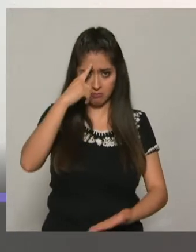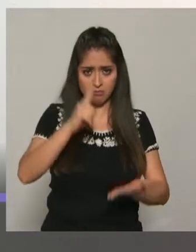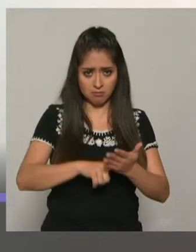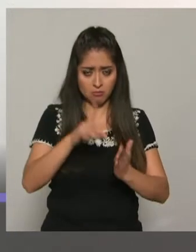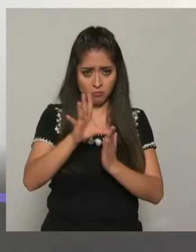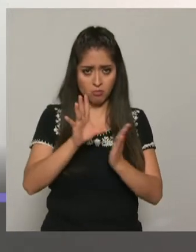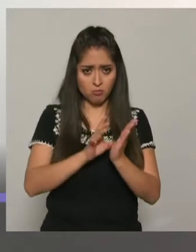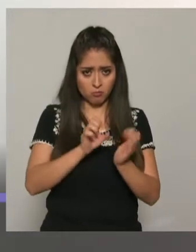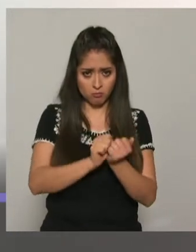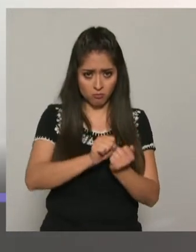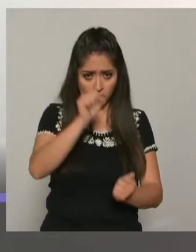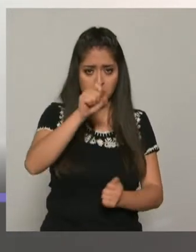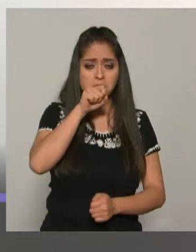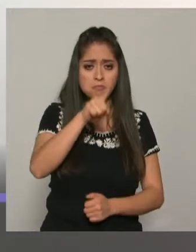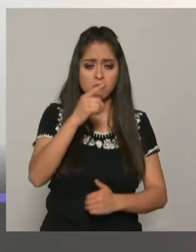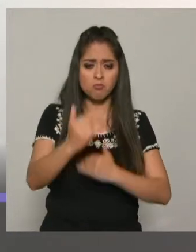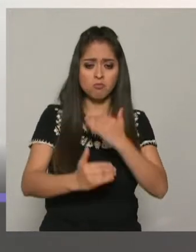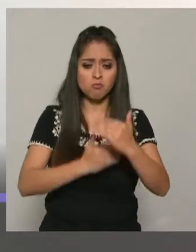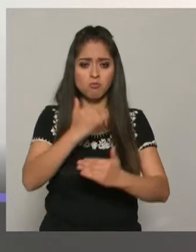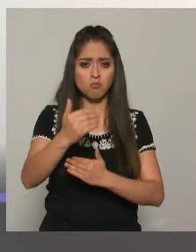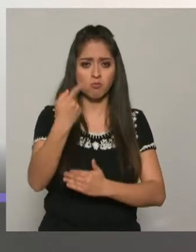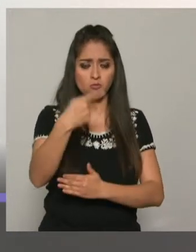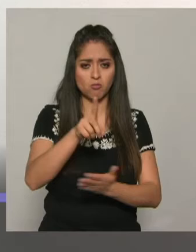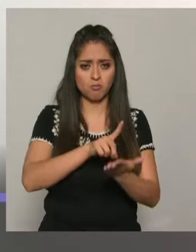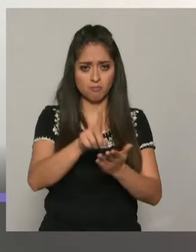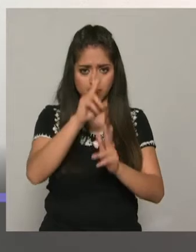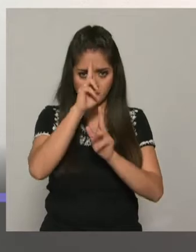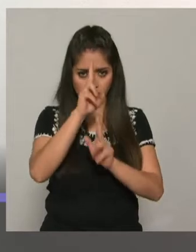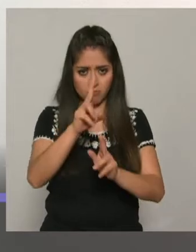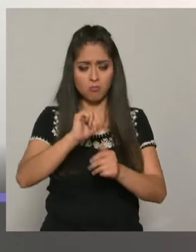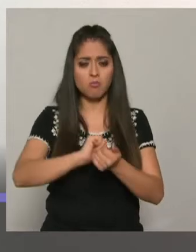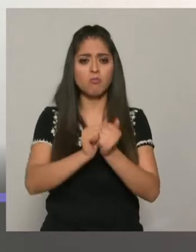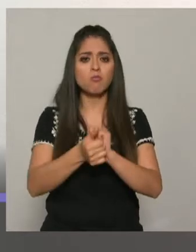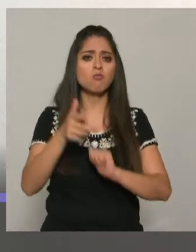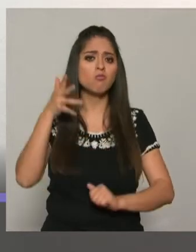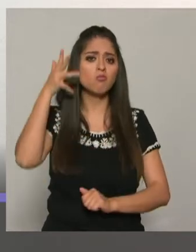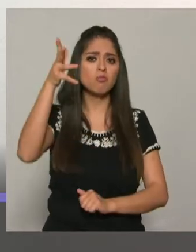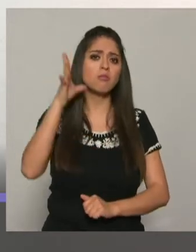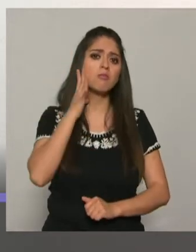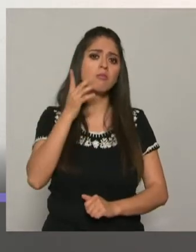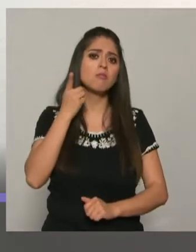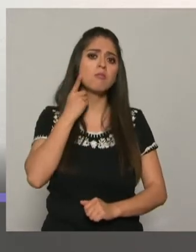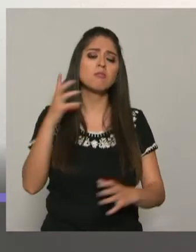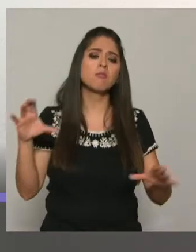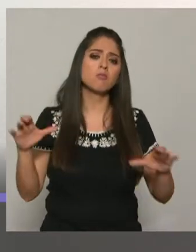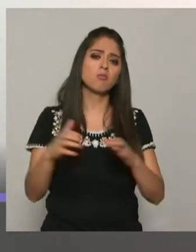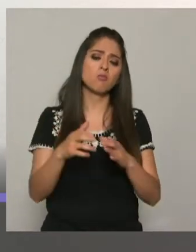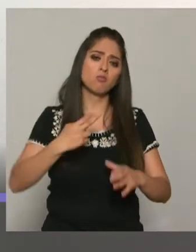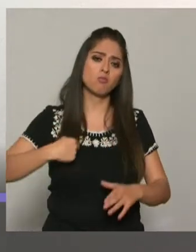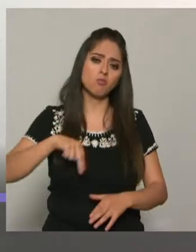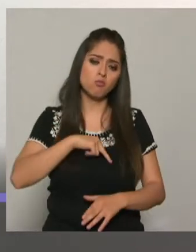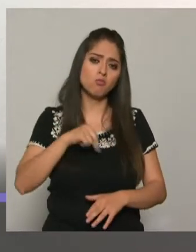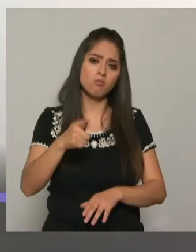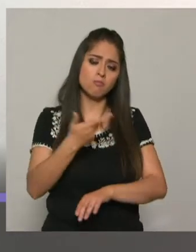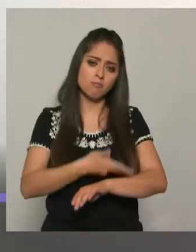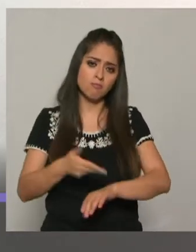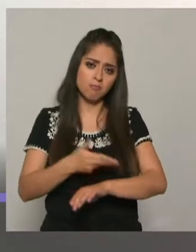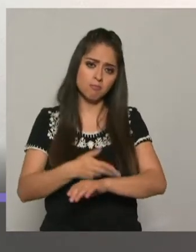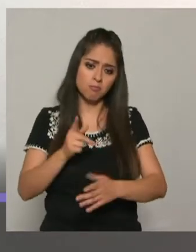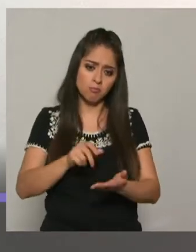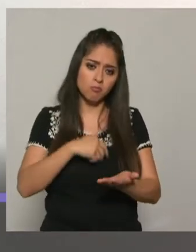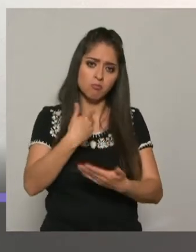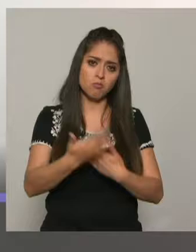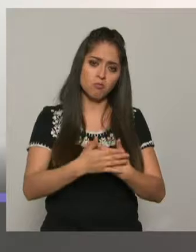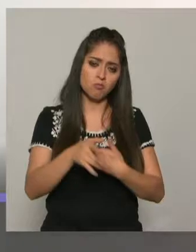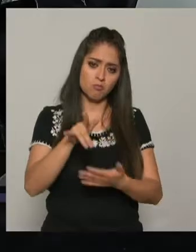por sí misma cree en la progresividad de los derechos, veremos el resultado en el Congreso y acompañaremos lo que den ellos por